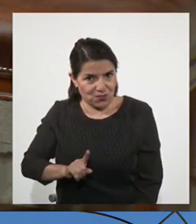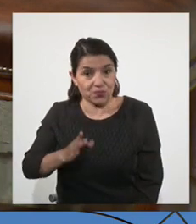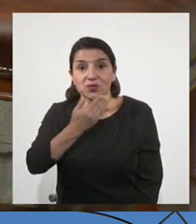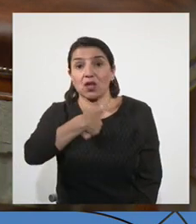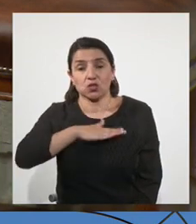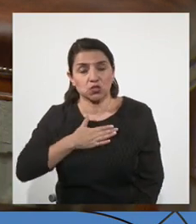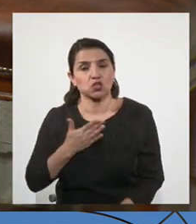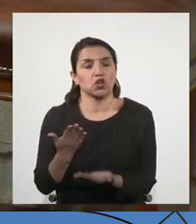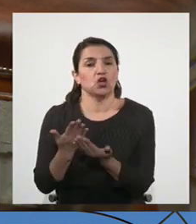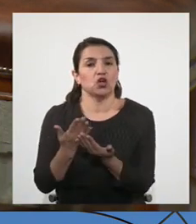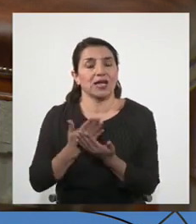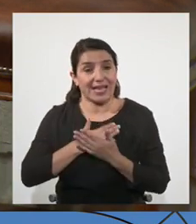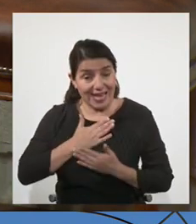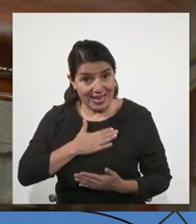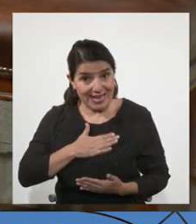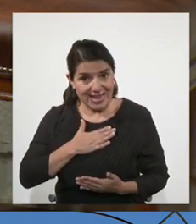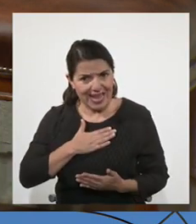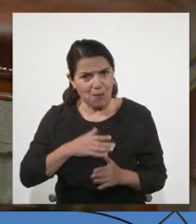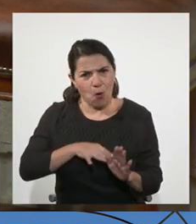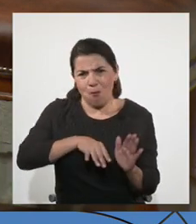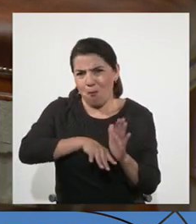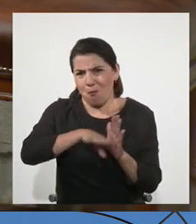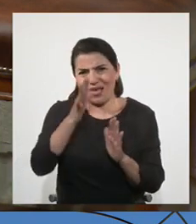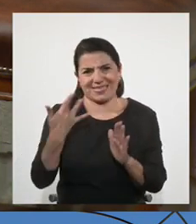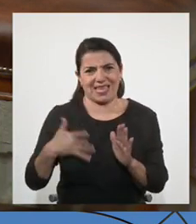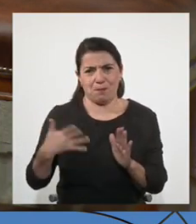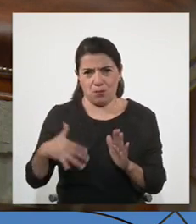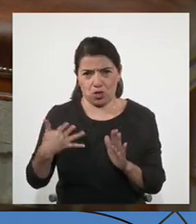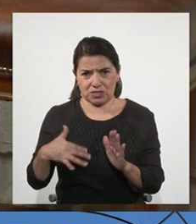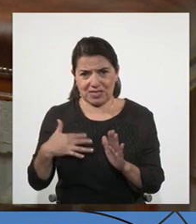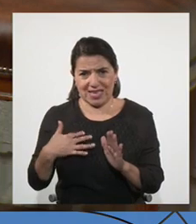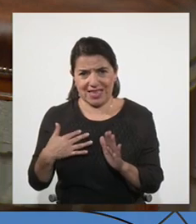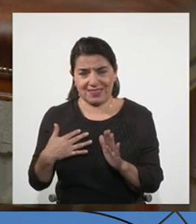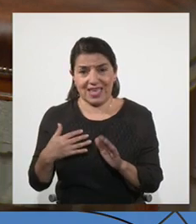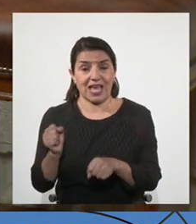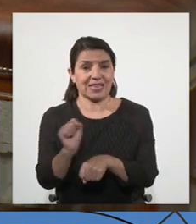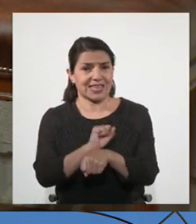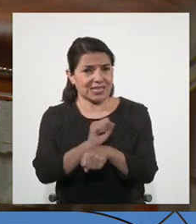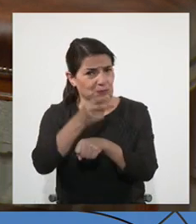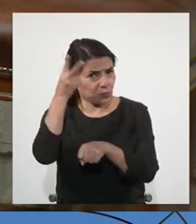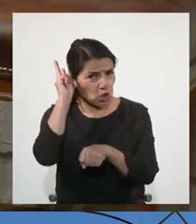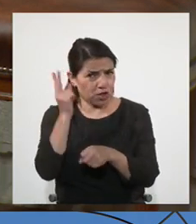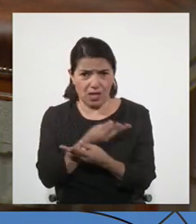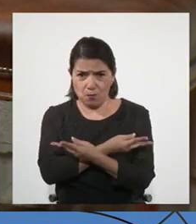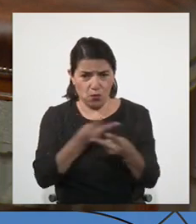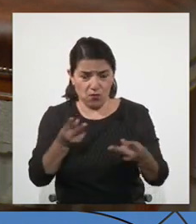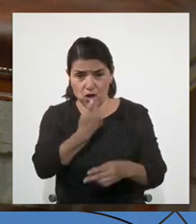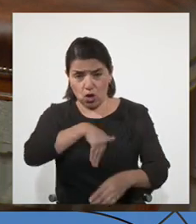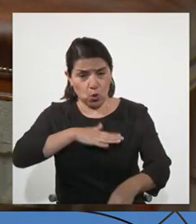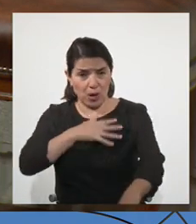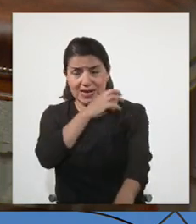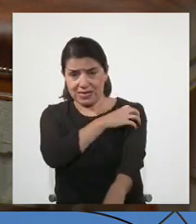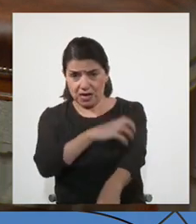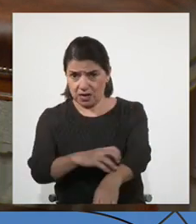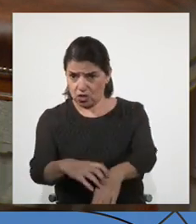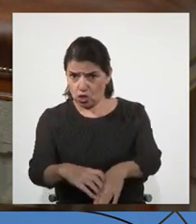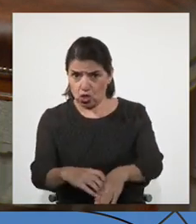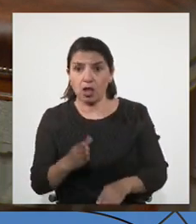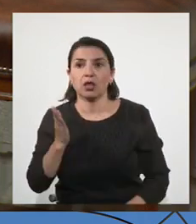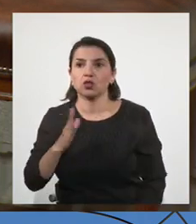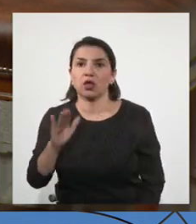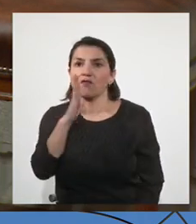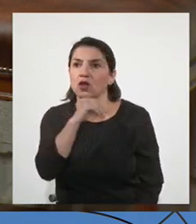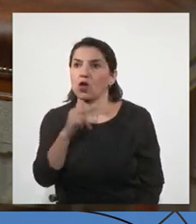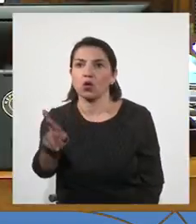lo que queremos es priorizar el transporte público en nuestras regiones. Y lo que está ocurriendo todavía no hay una respuesta concreta, presidenta.